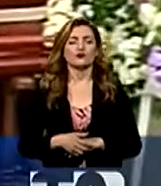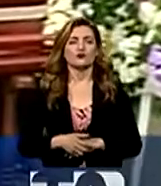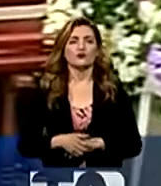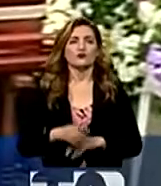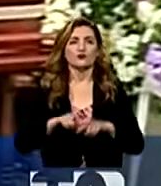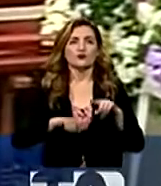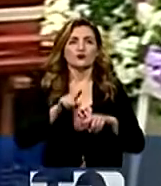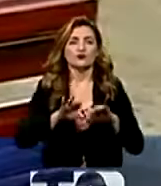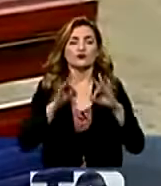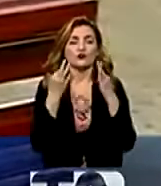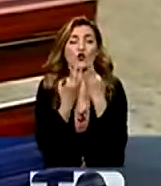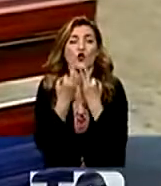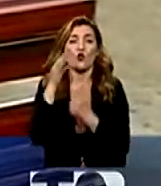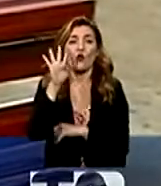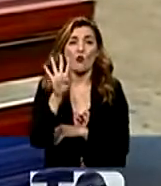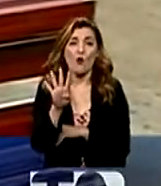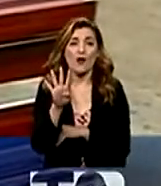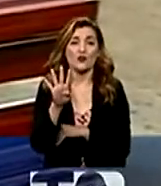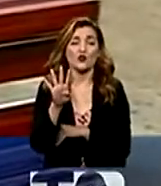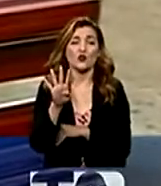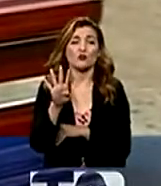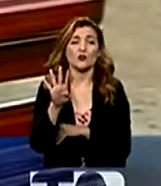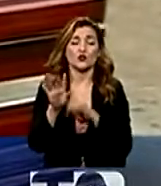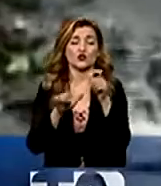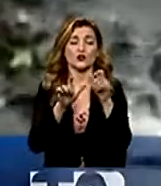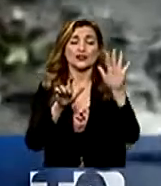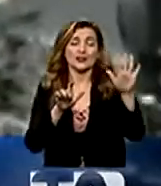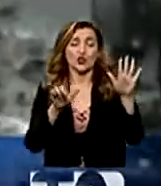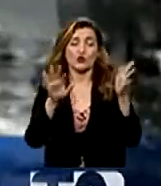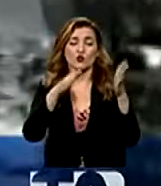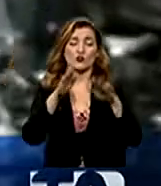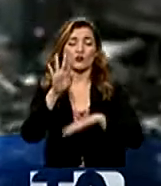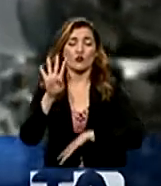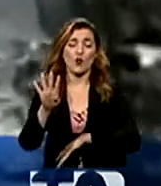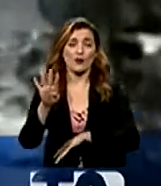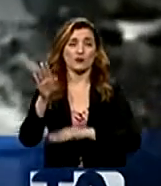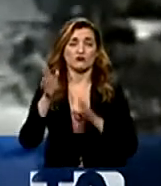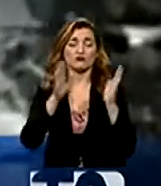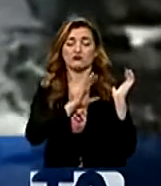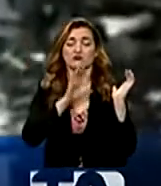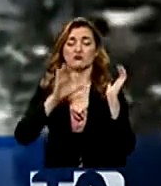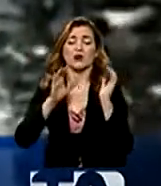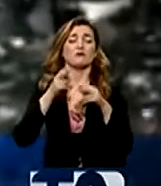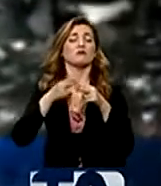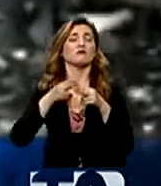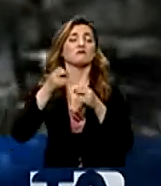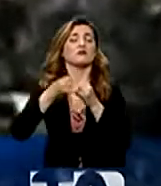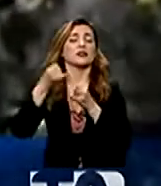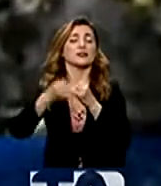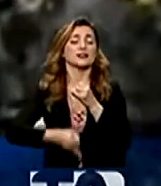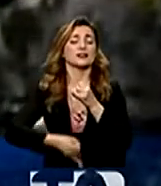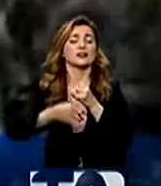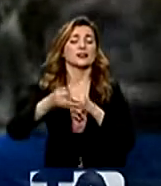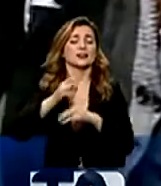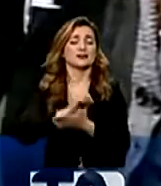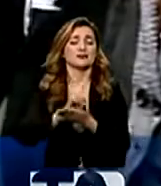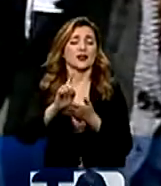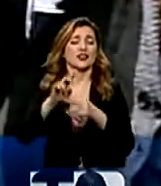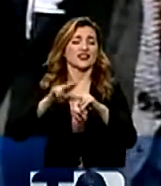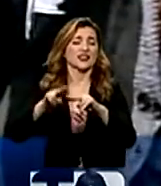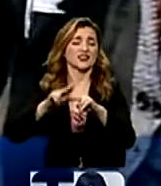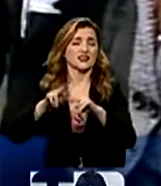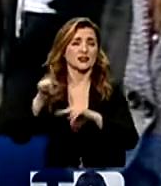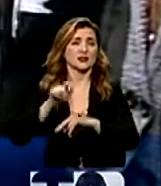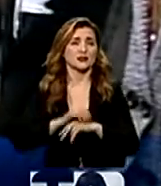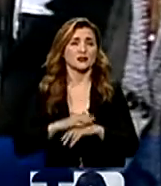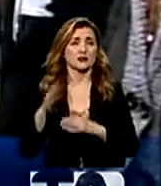Amigos y familiares de 4 de los 5 fallecidos en el choque entre 2 taxis ocurrido el pasado fin de semana en la ruta del Espóndilus llegaron hasta